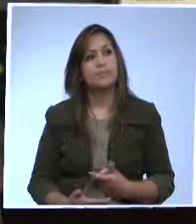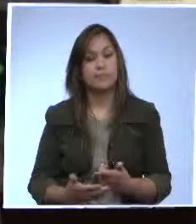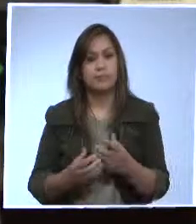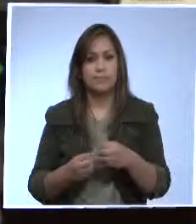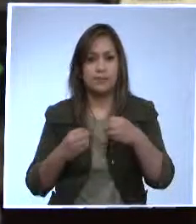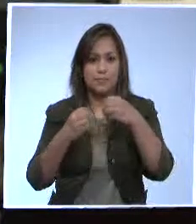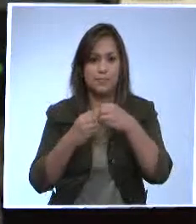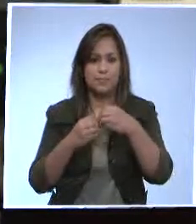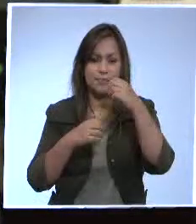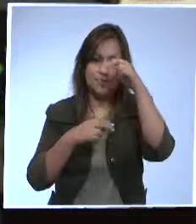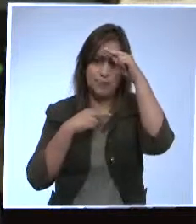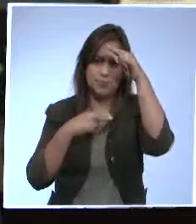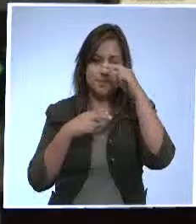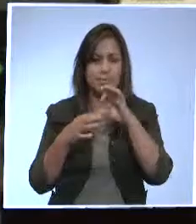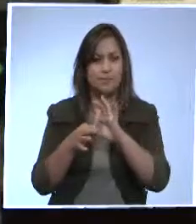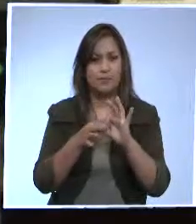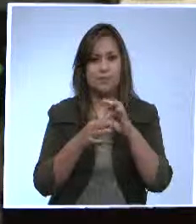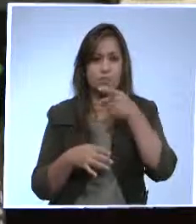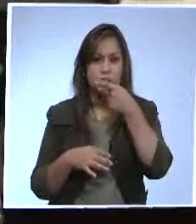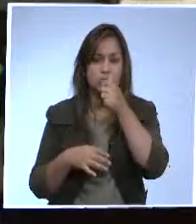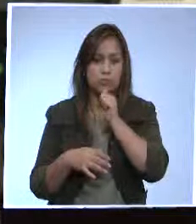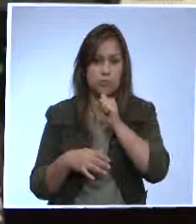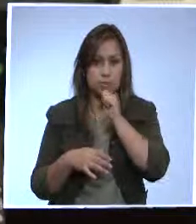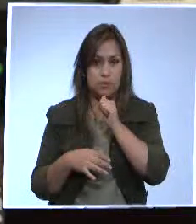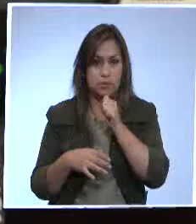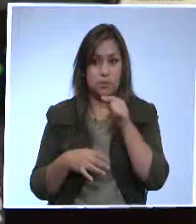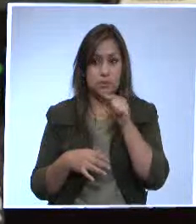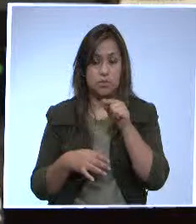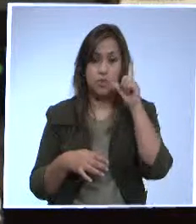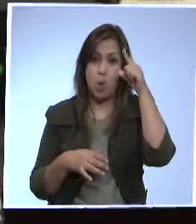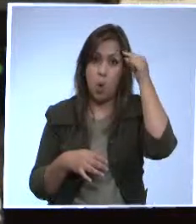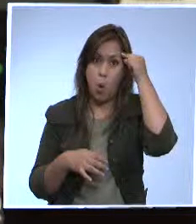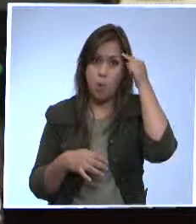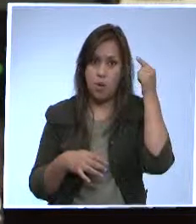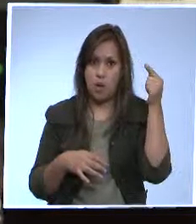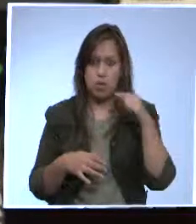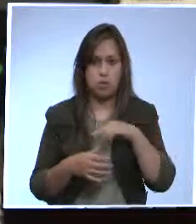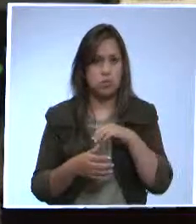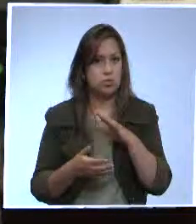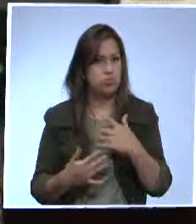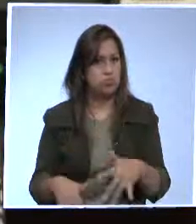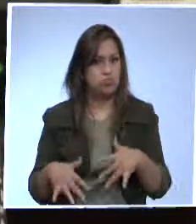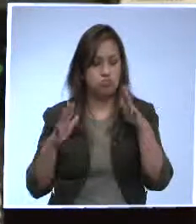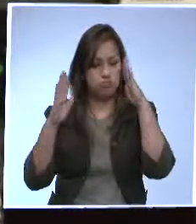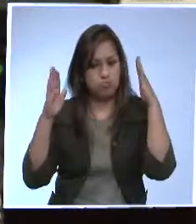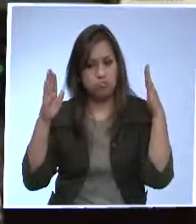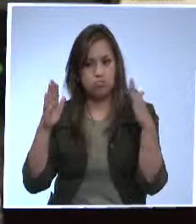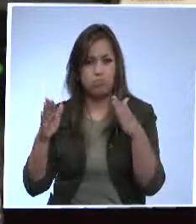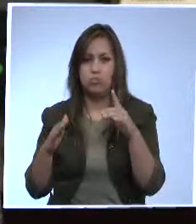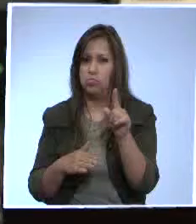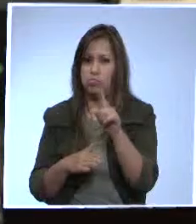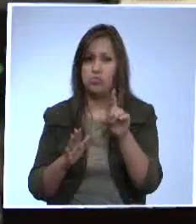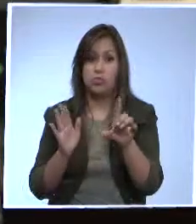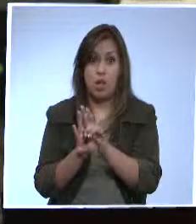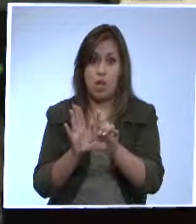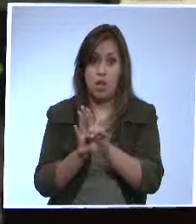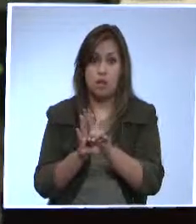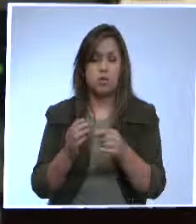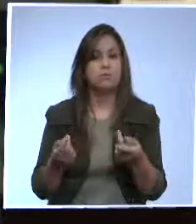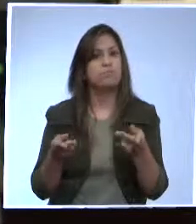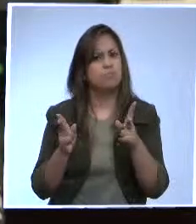osito de las asociaciones público-privadas no sólo el gobierno central tiene particular interés sino que la ley abre el camino